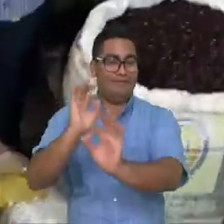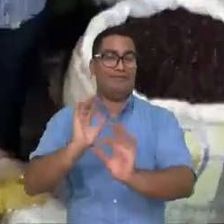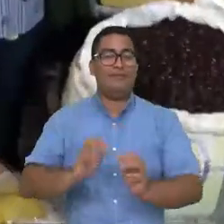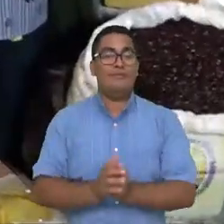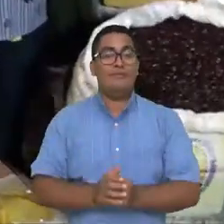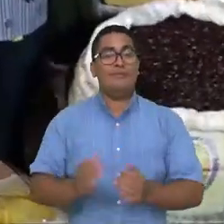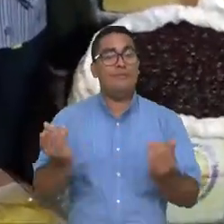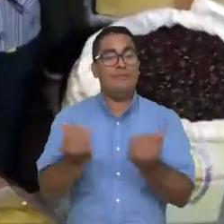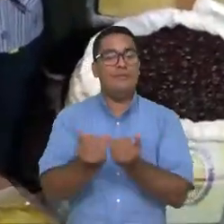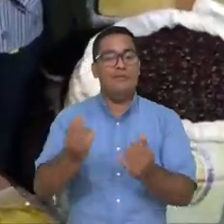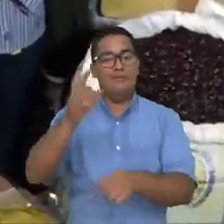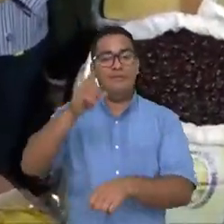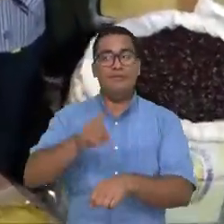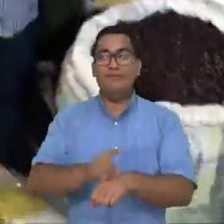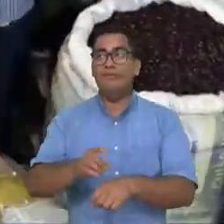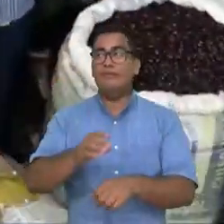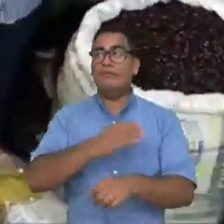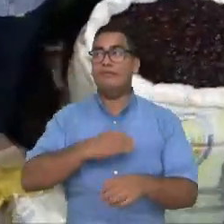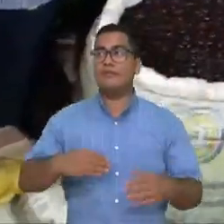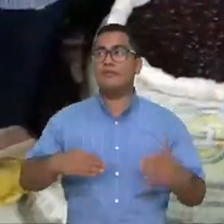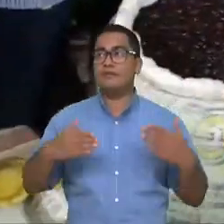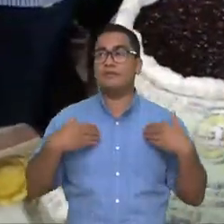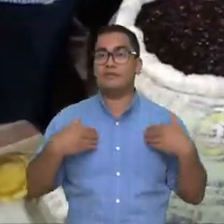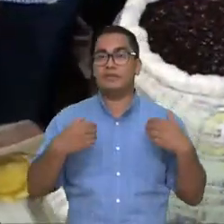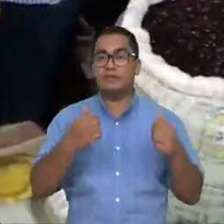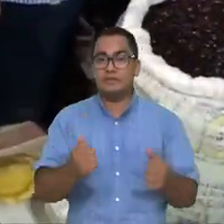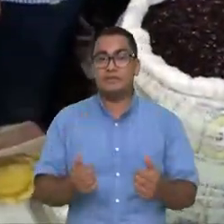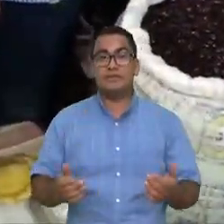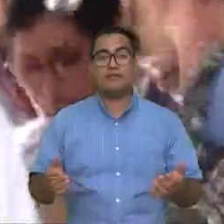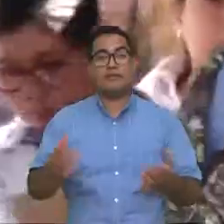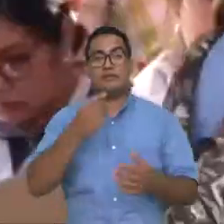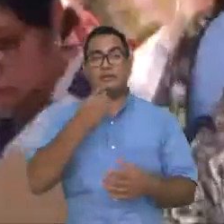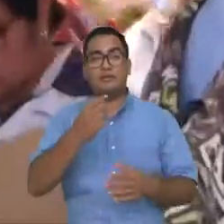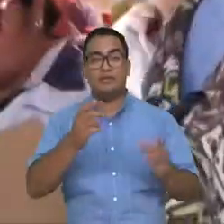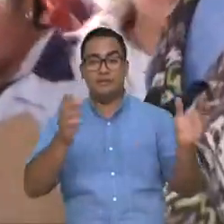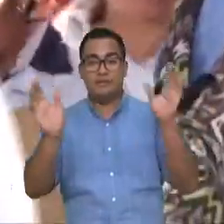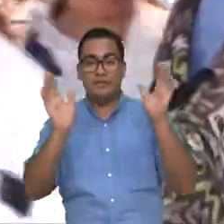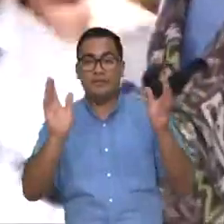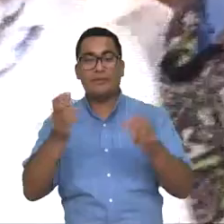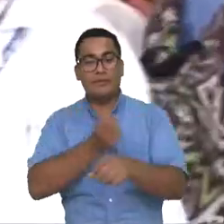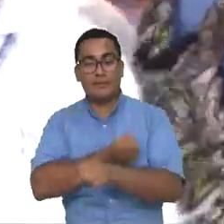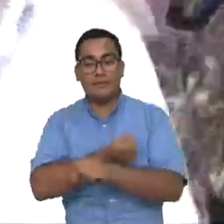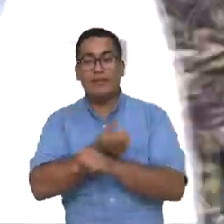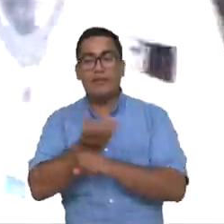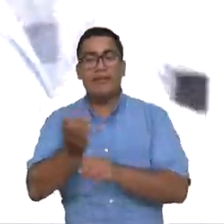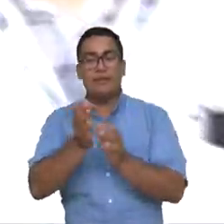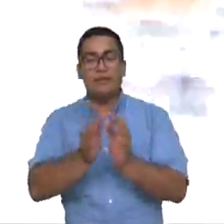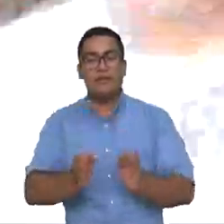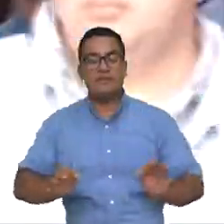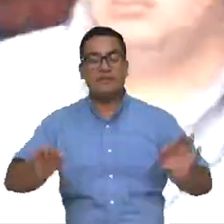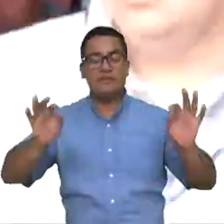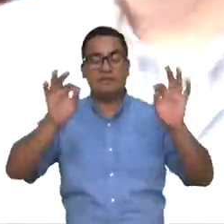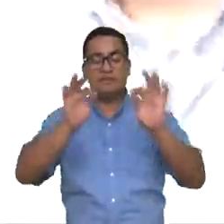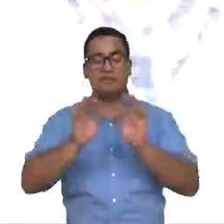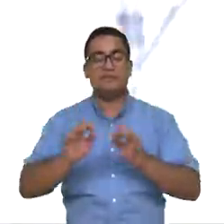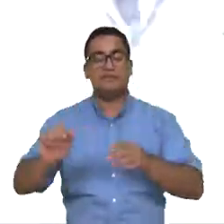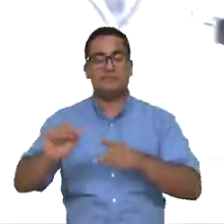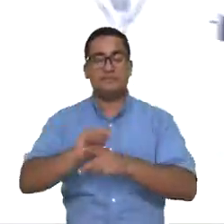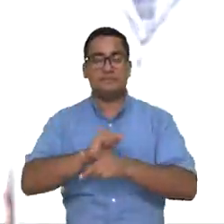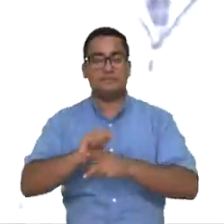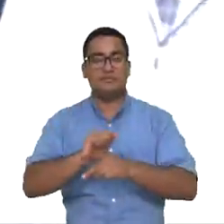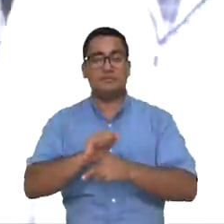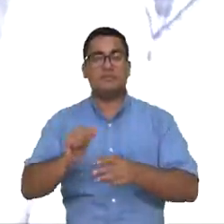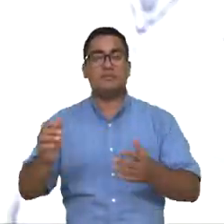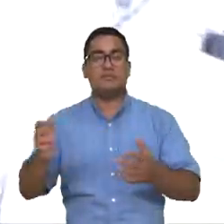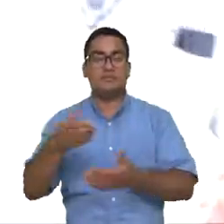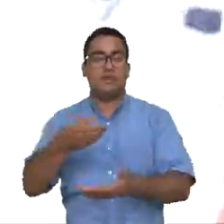Asimismo, médicos del Ministerio de Salud trasladaron a los comerciantes las recomendaciones que deben de poner en práctica tanto en el